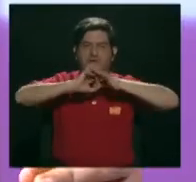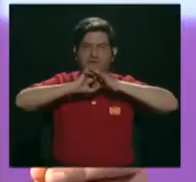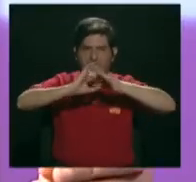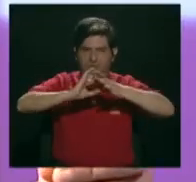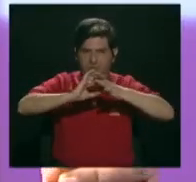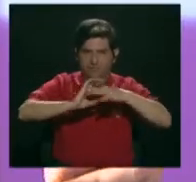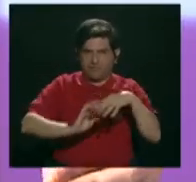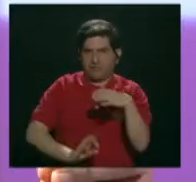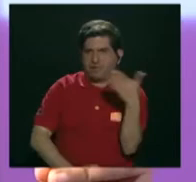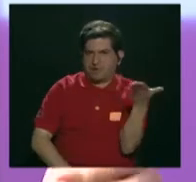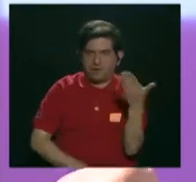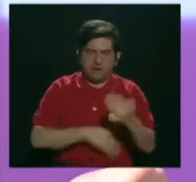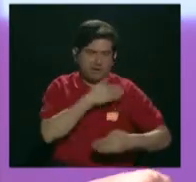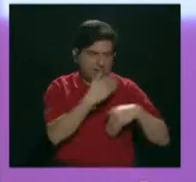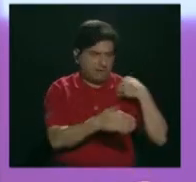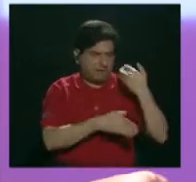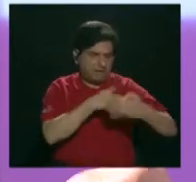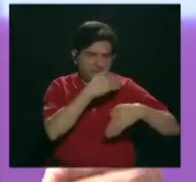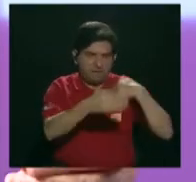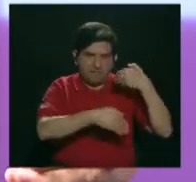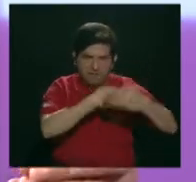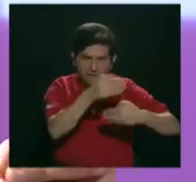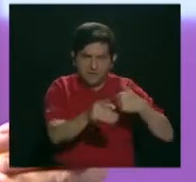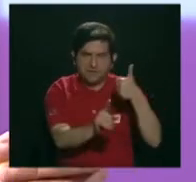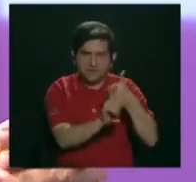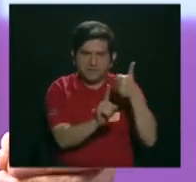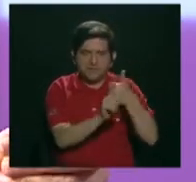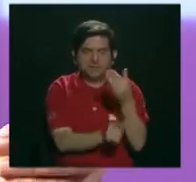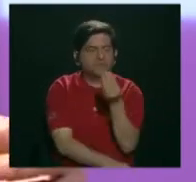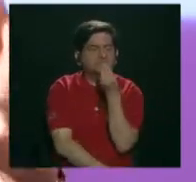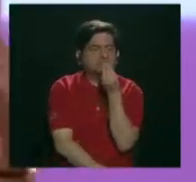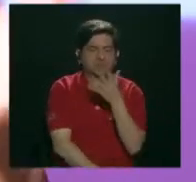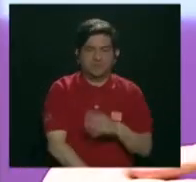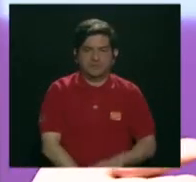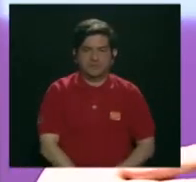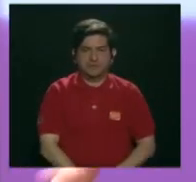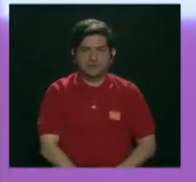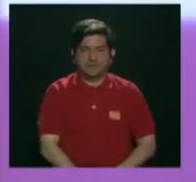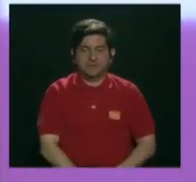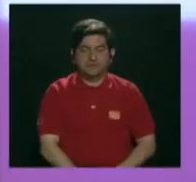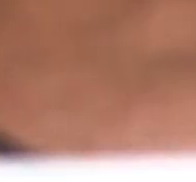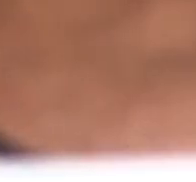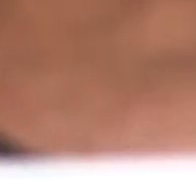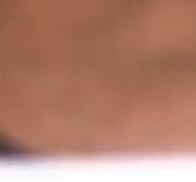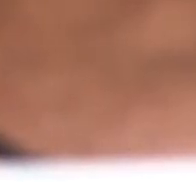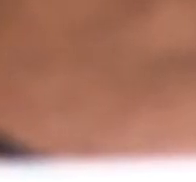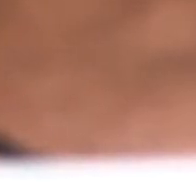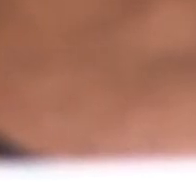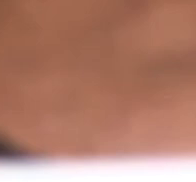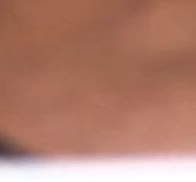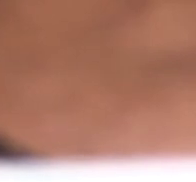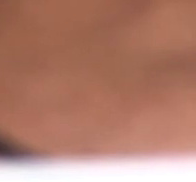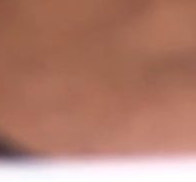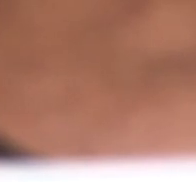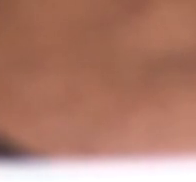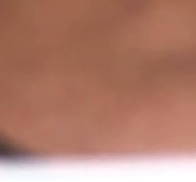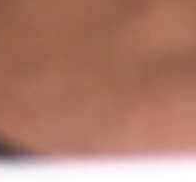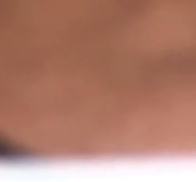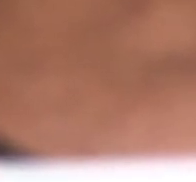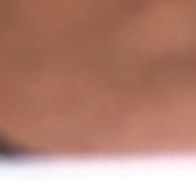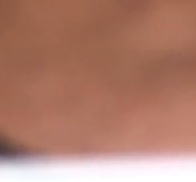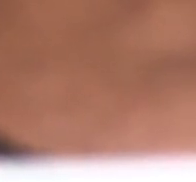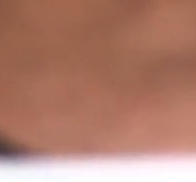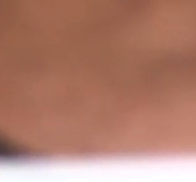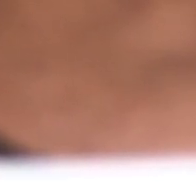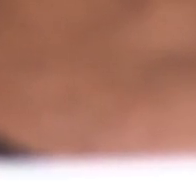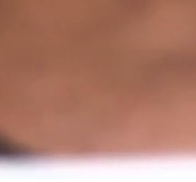con el procesamiento de alimentos, que además ha sido un acervo